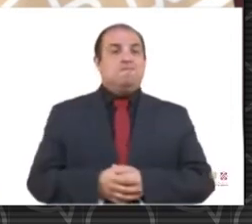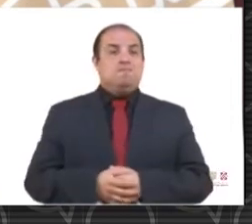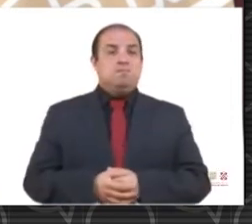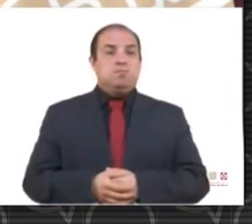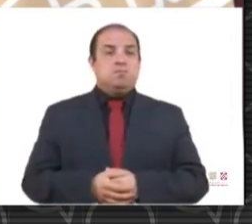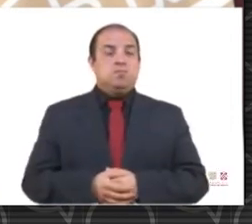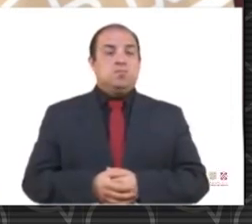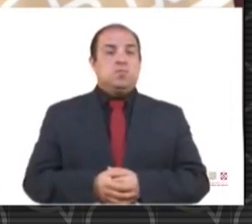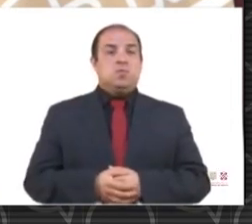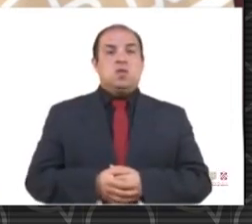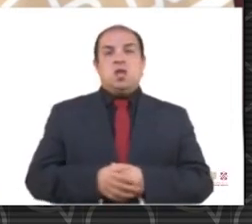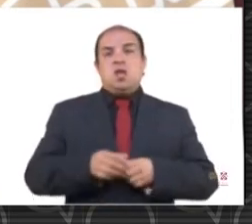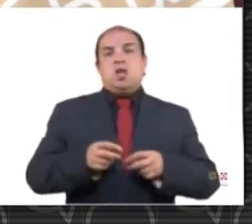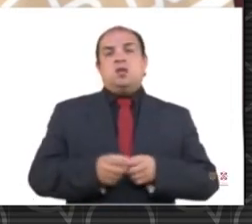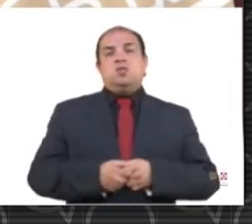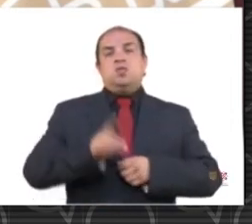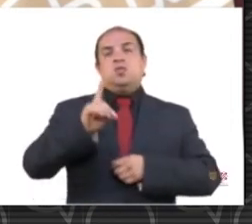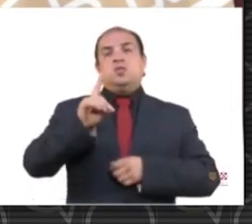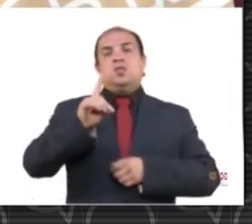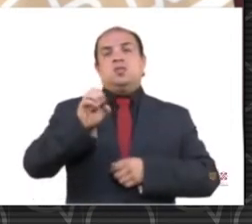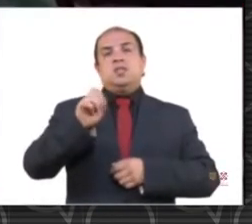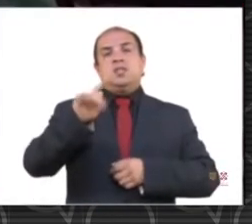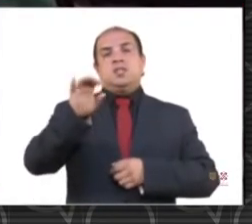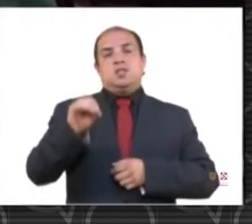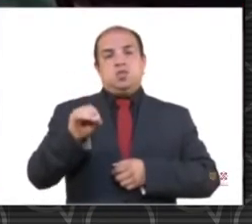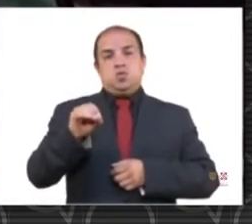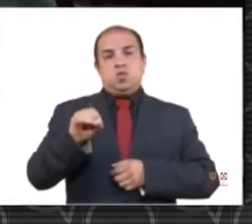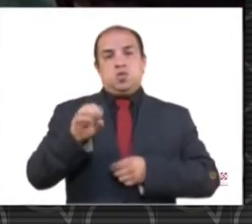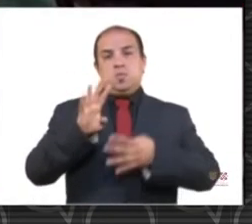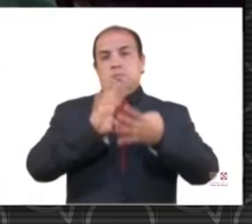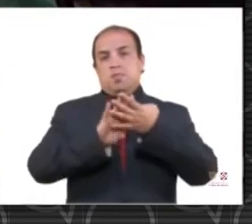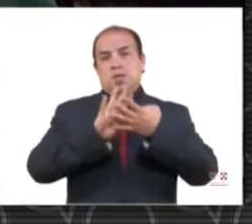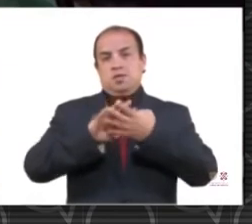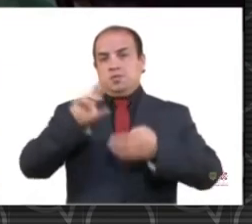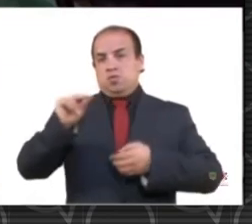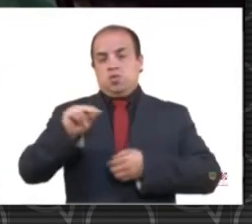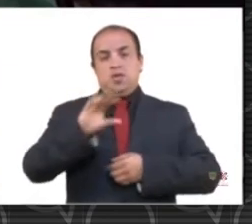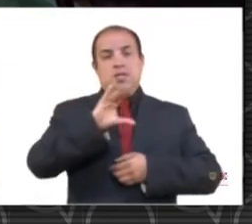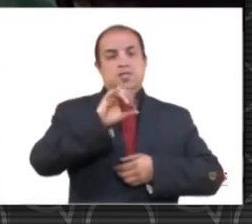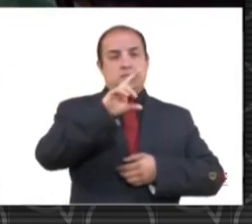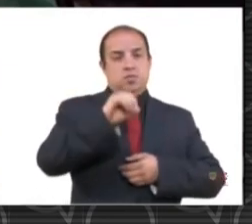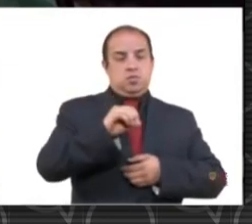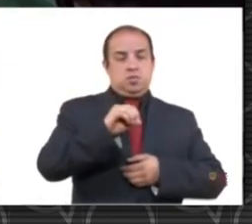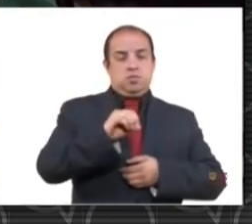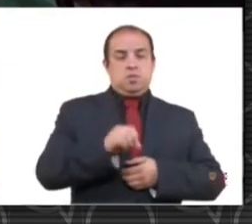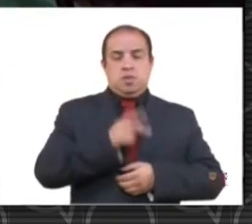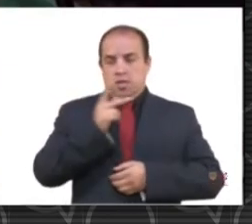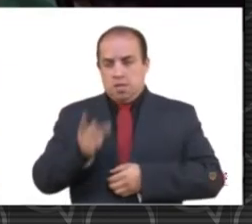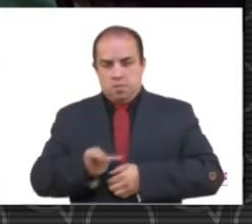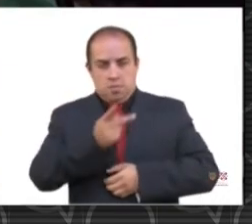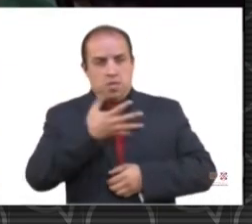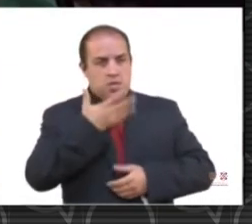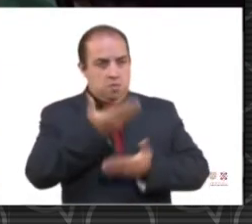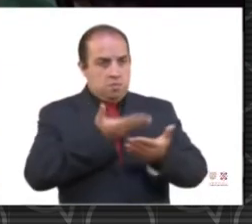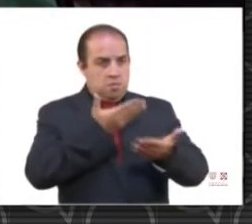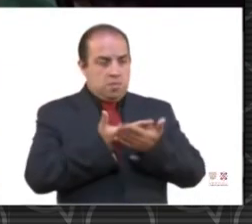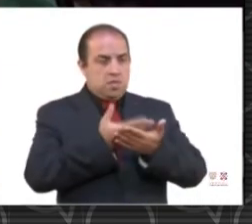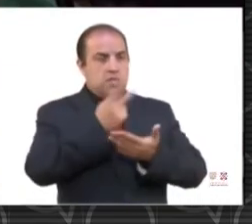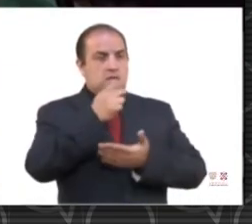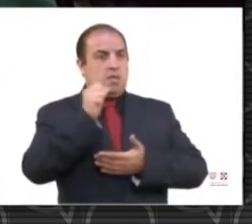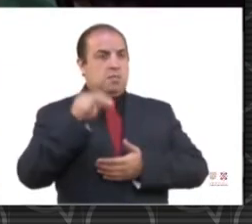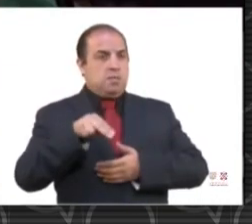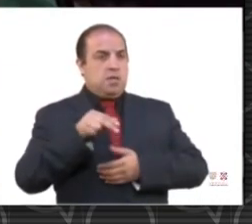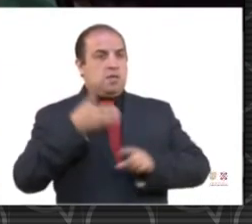penal, sino cívico. Pero bueno, le pregunto porque justo en el Congreso ya hay una propuesta del PAN